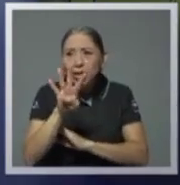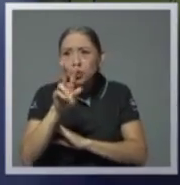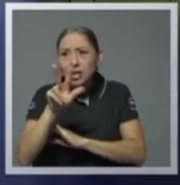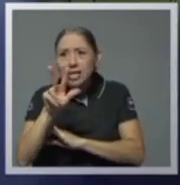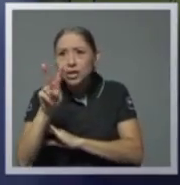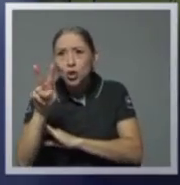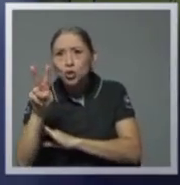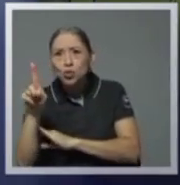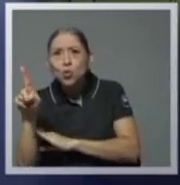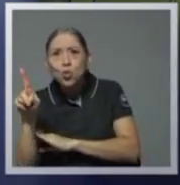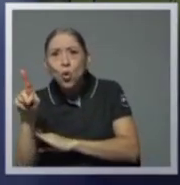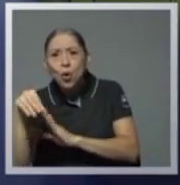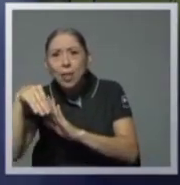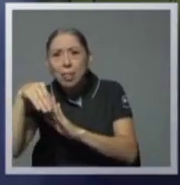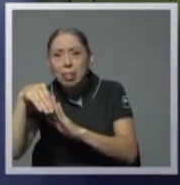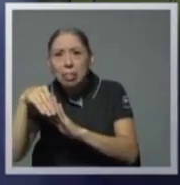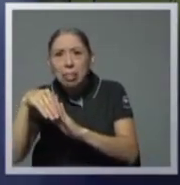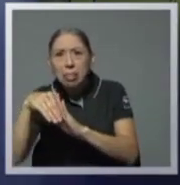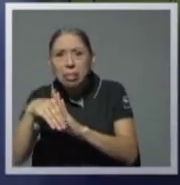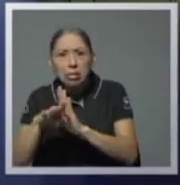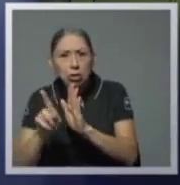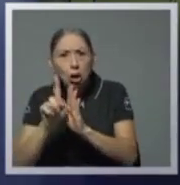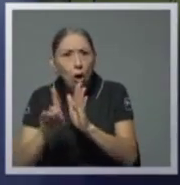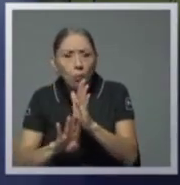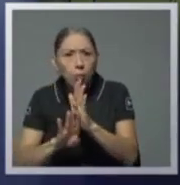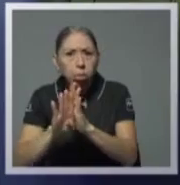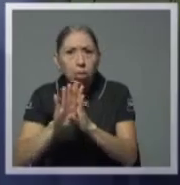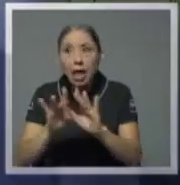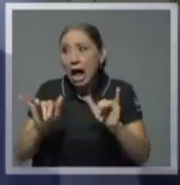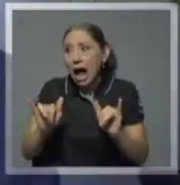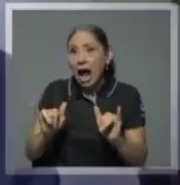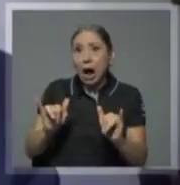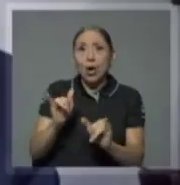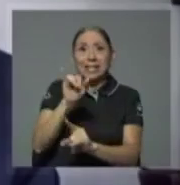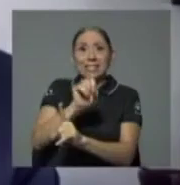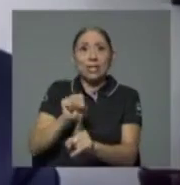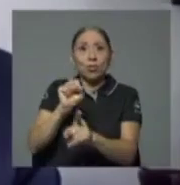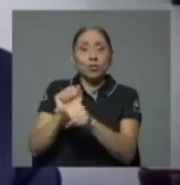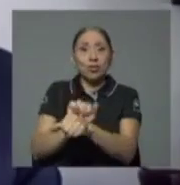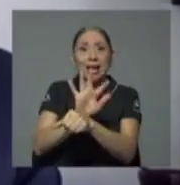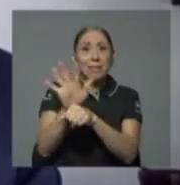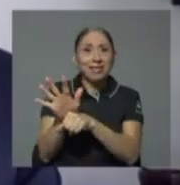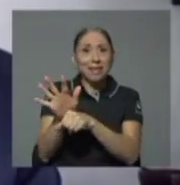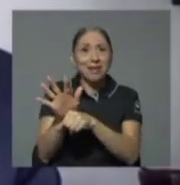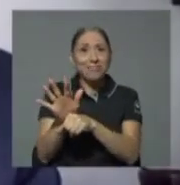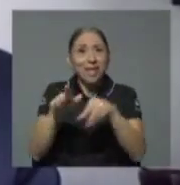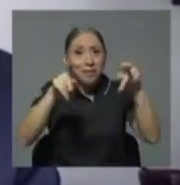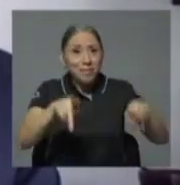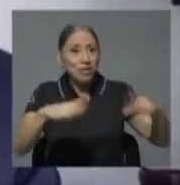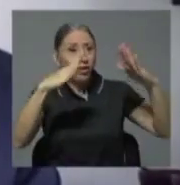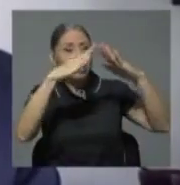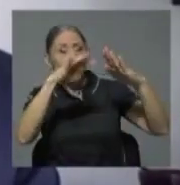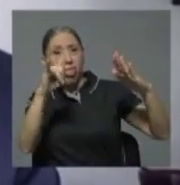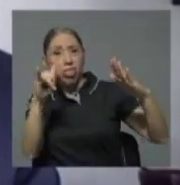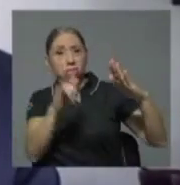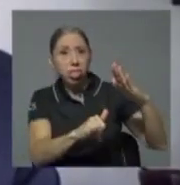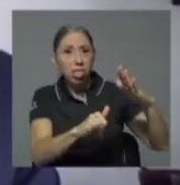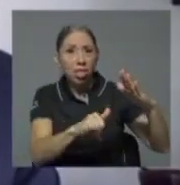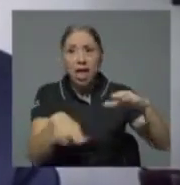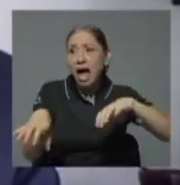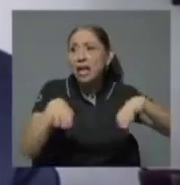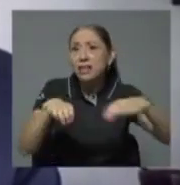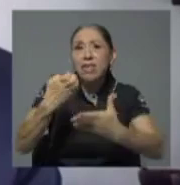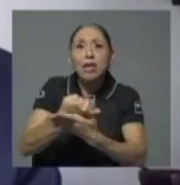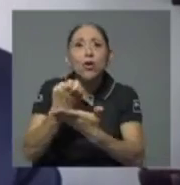situación de la pandemia, por las consecuencias que tiene de restricciones de movilidad y de actividad económica, pues ha tenido un